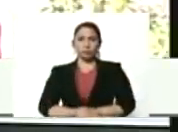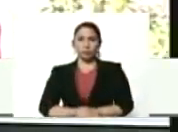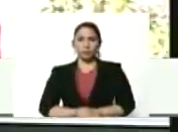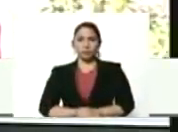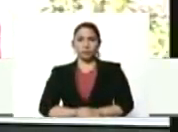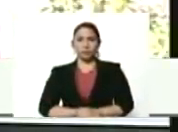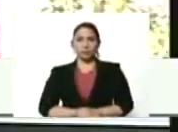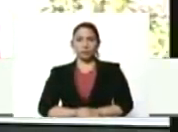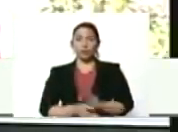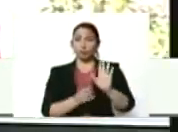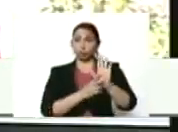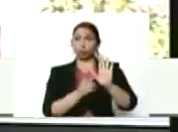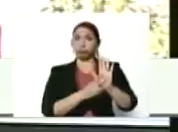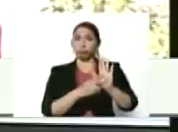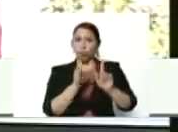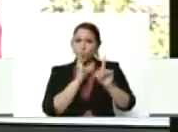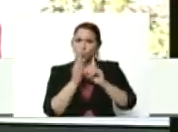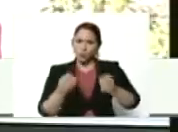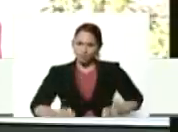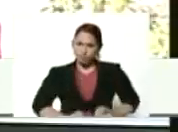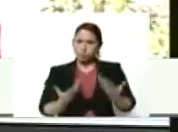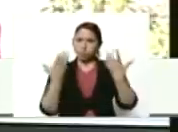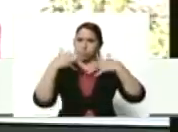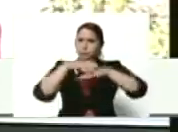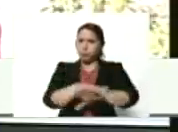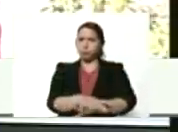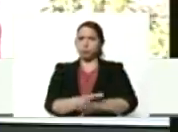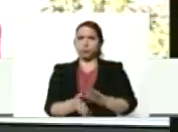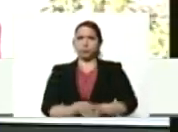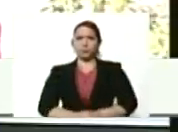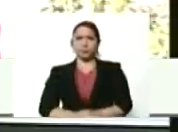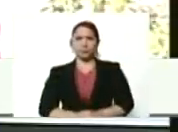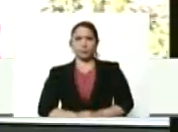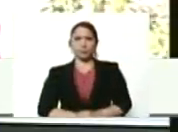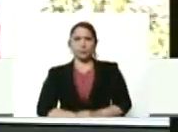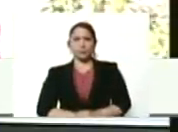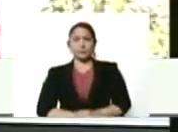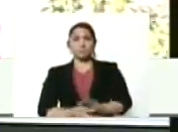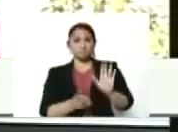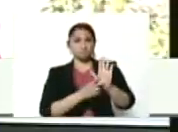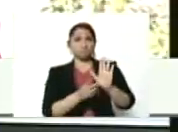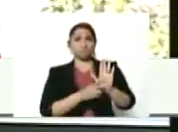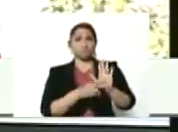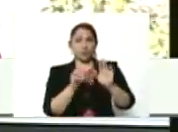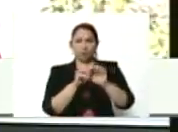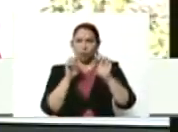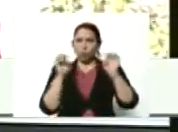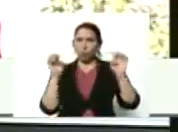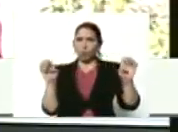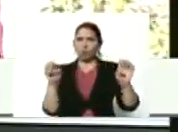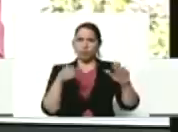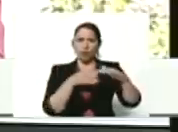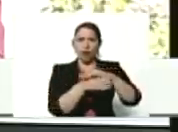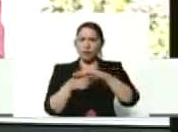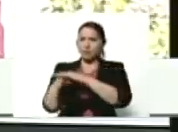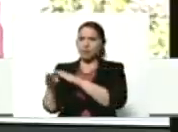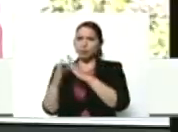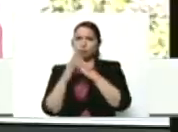Realidad de una cultura floreciente, integrada en la realidad de una educación de acceso a